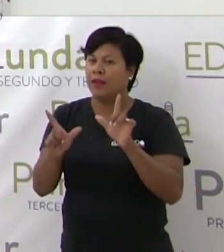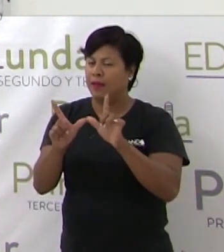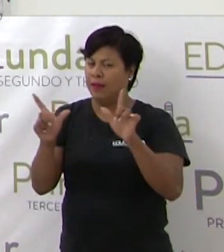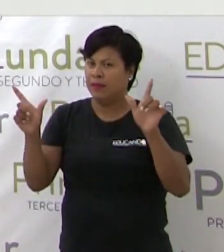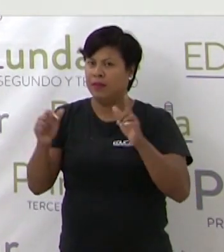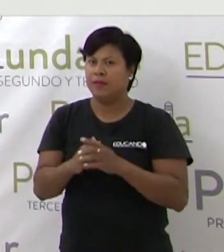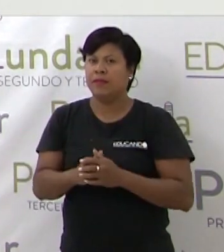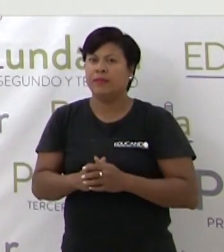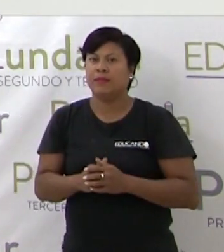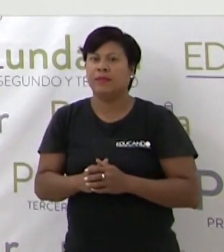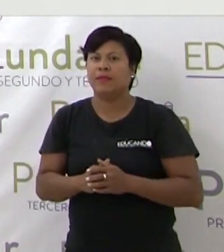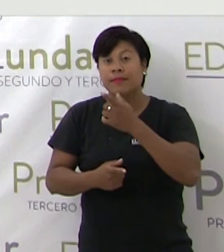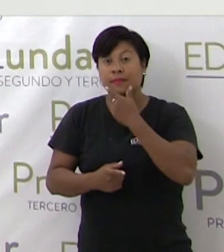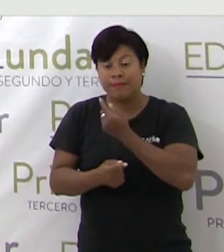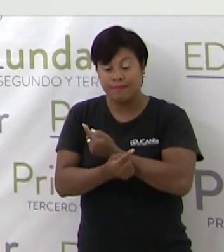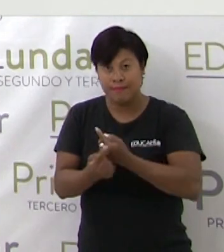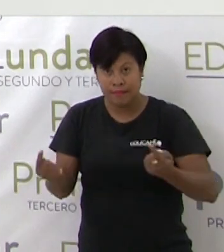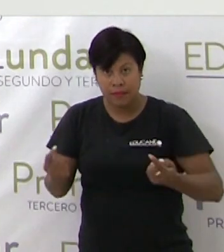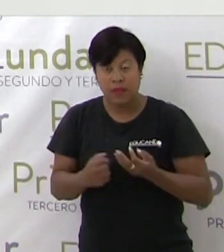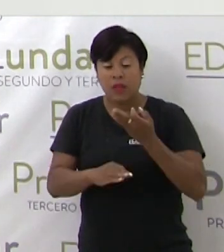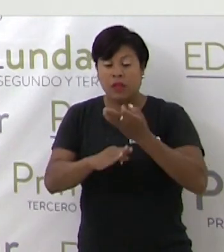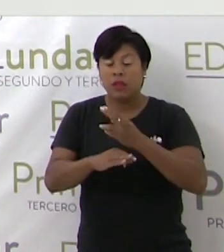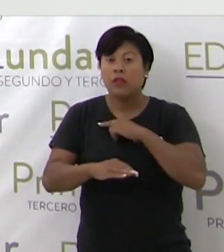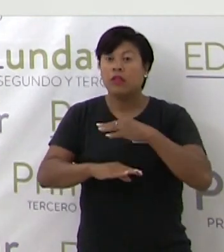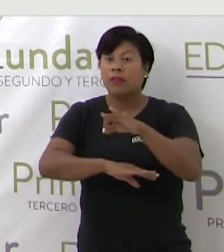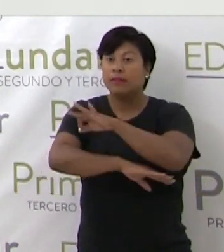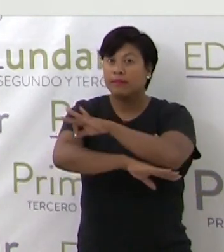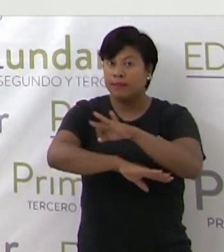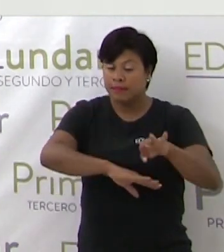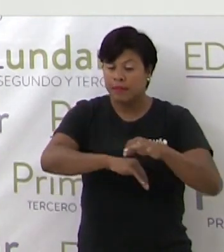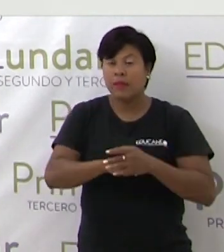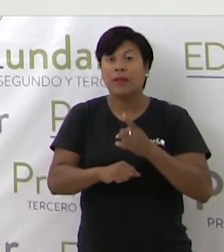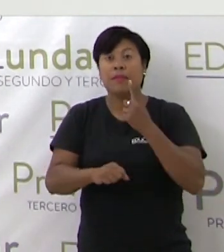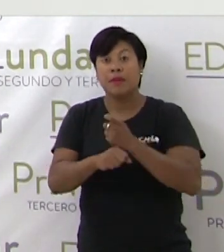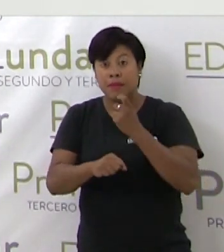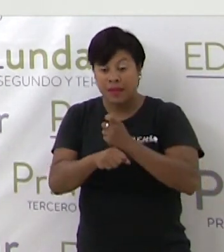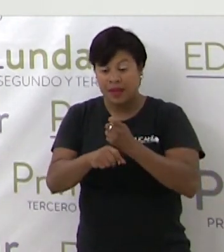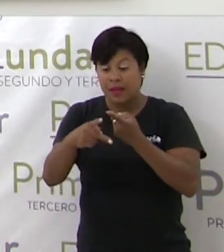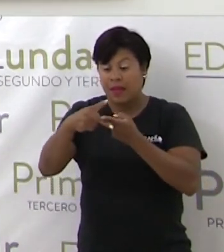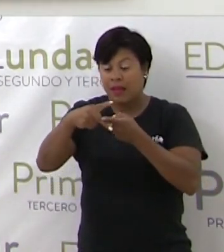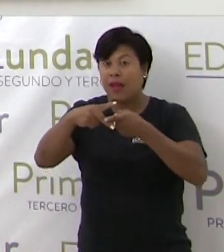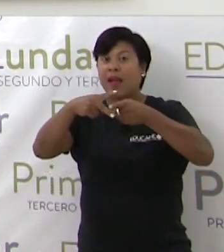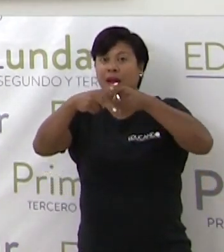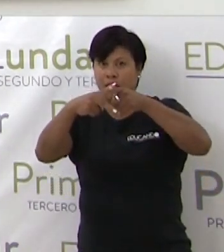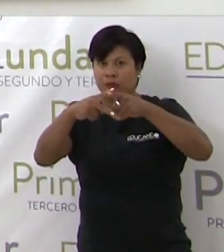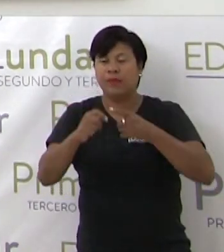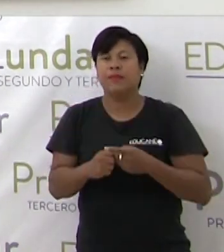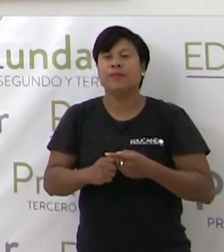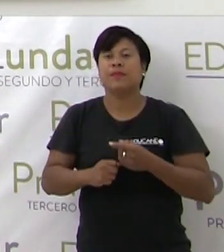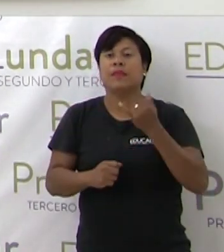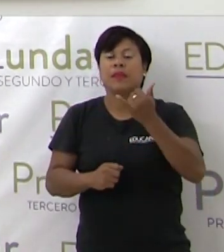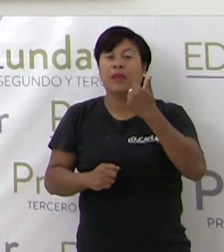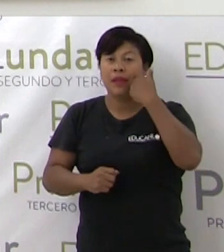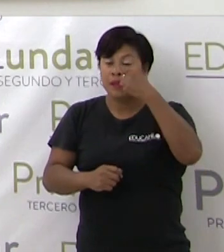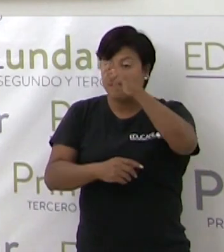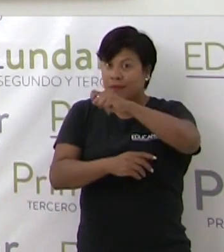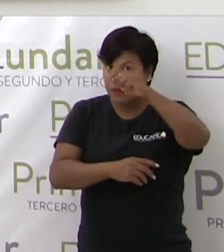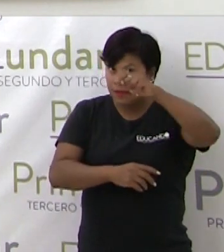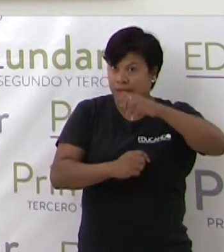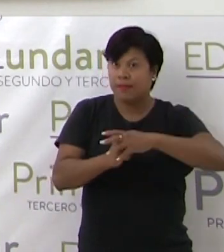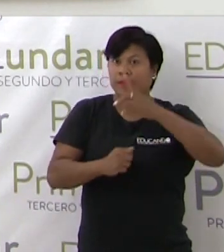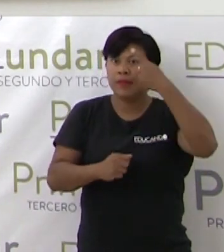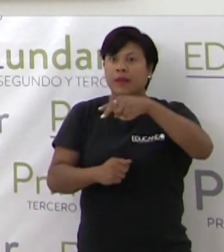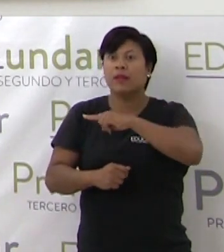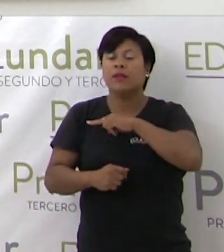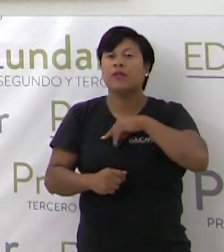Entonces, niñas y niños, vamos a trazar aquí, ya localizamos el primer ángulo y déjenme pintarlo nada más para que